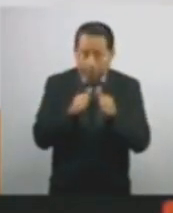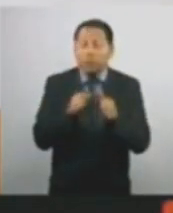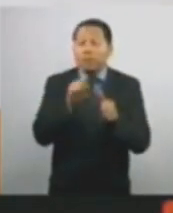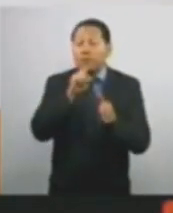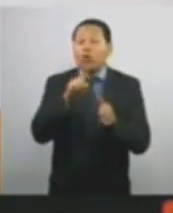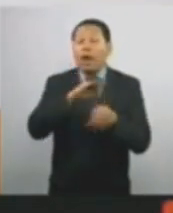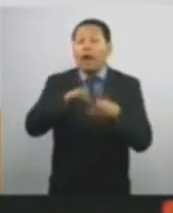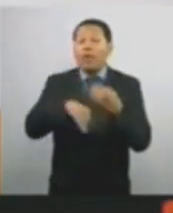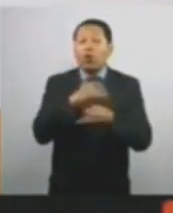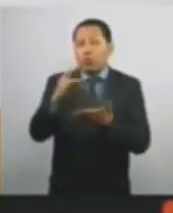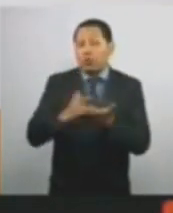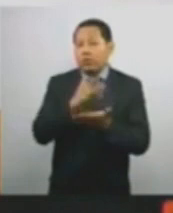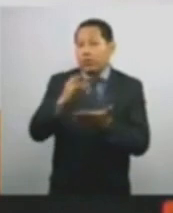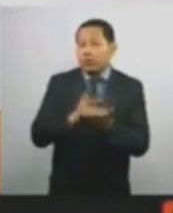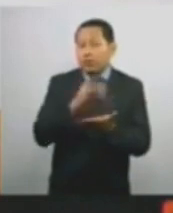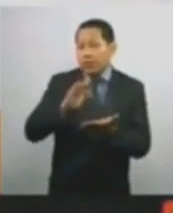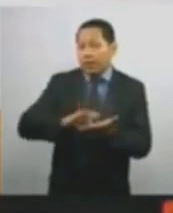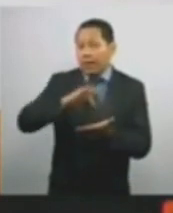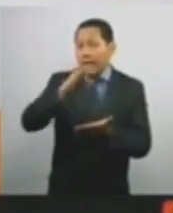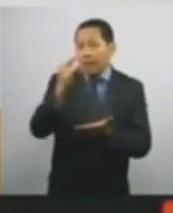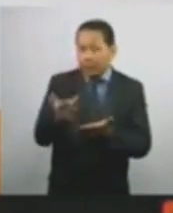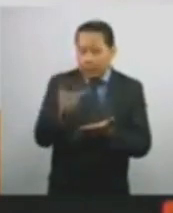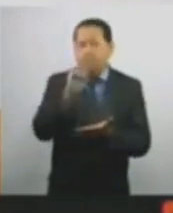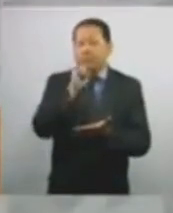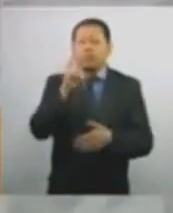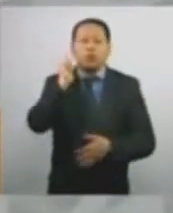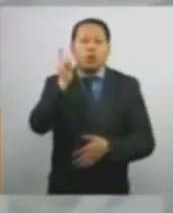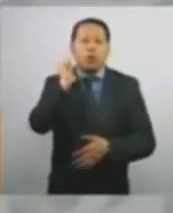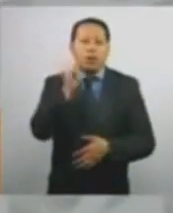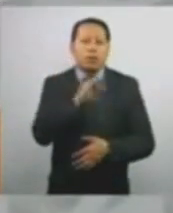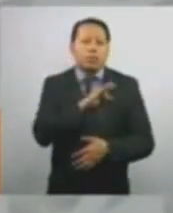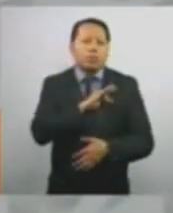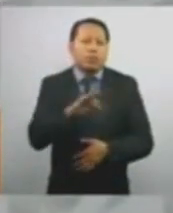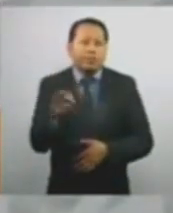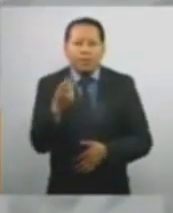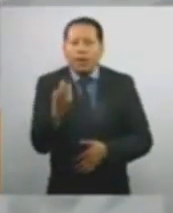todos su apoyo y ojalá que esta